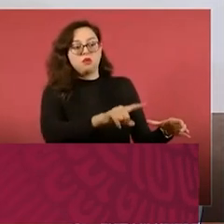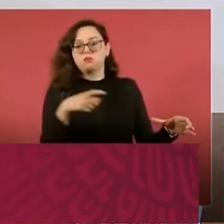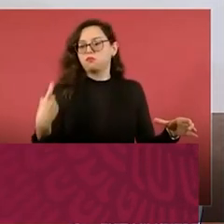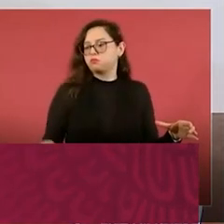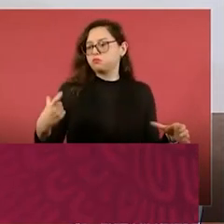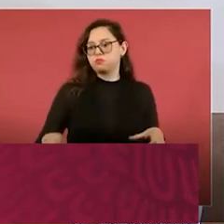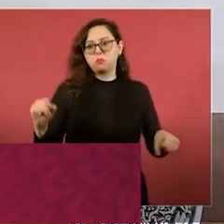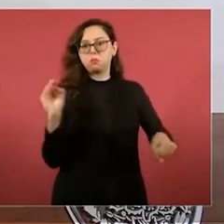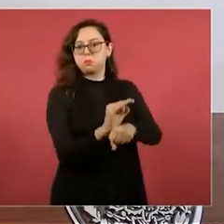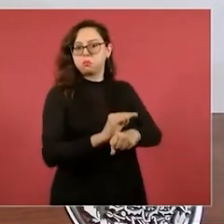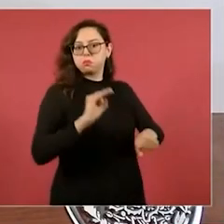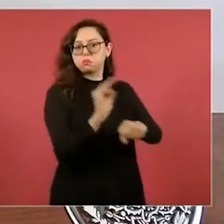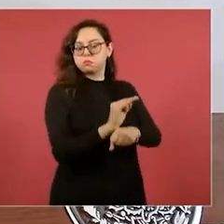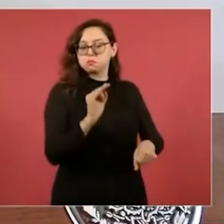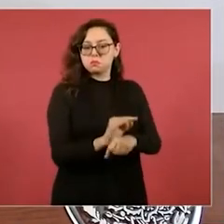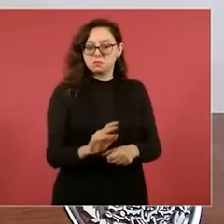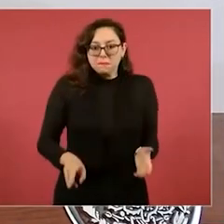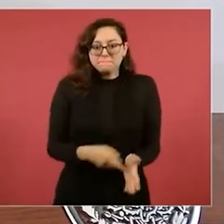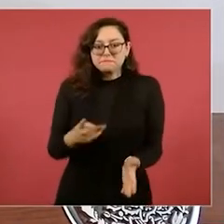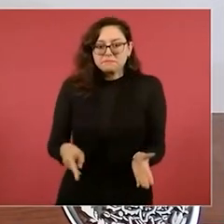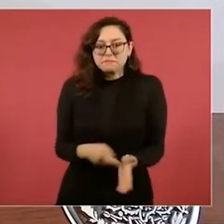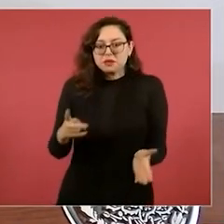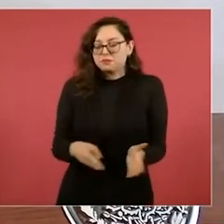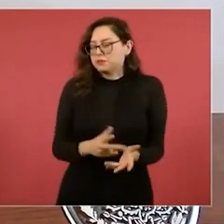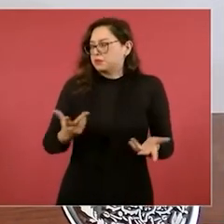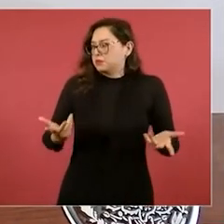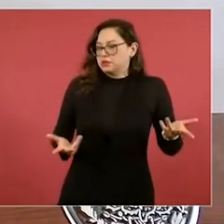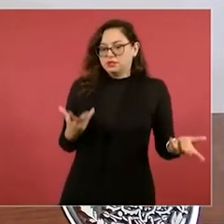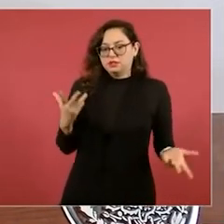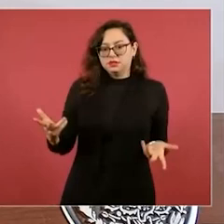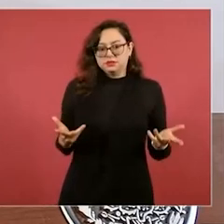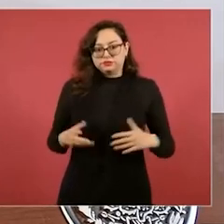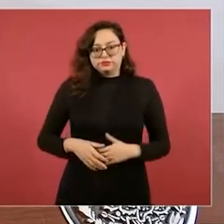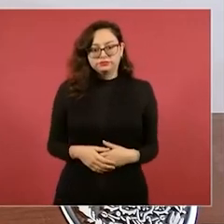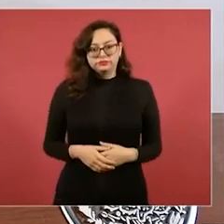otorgó un amparo a una empresa extranjera